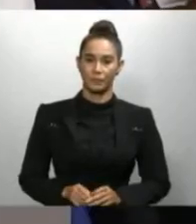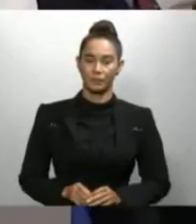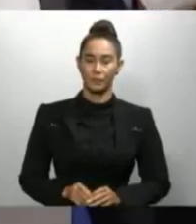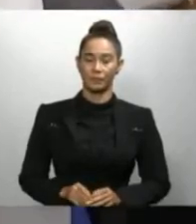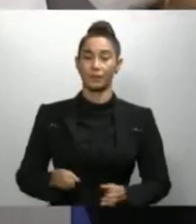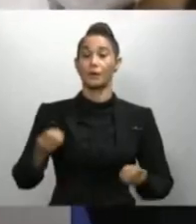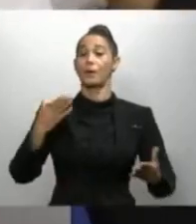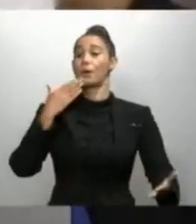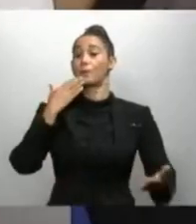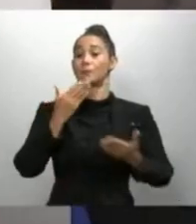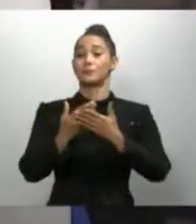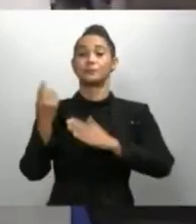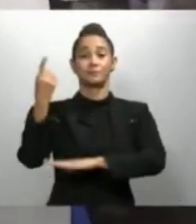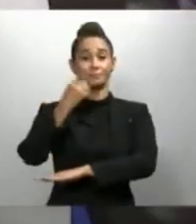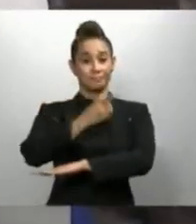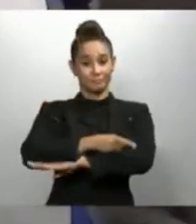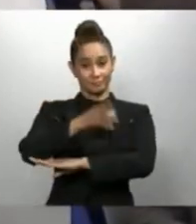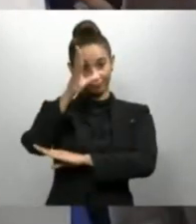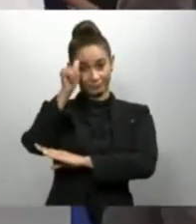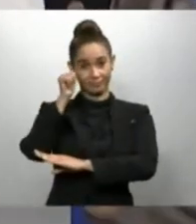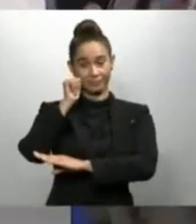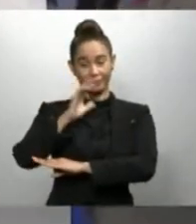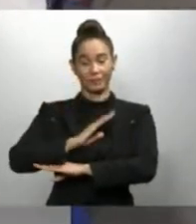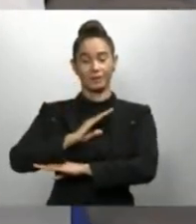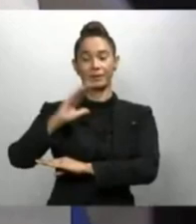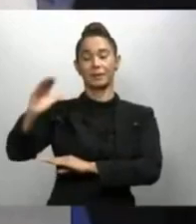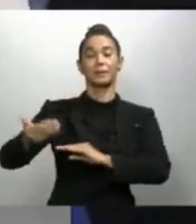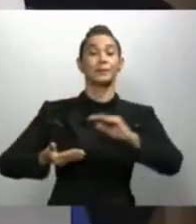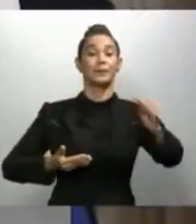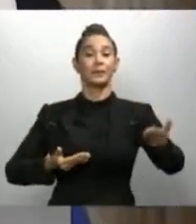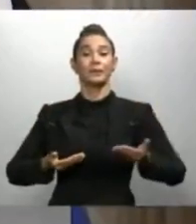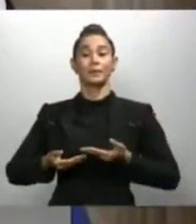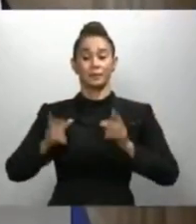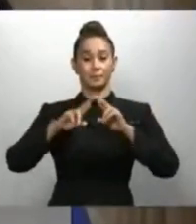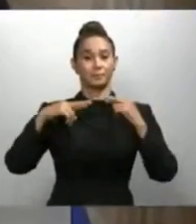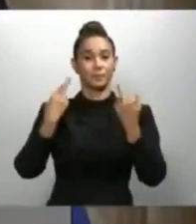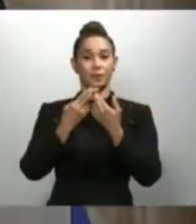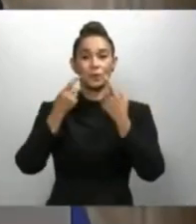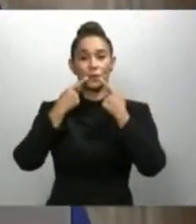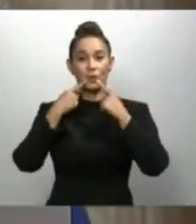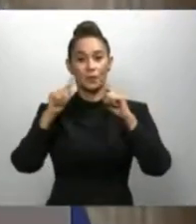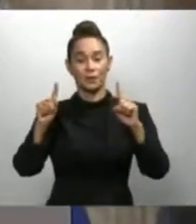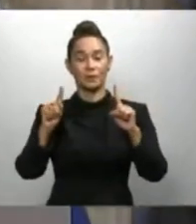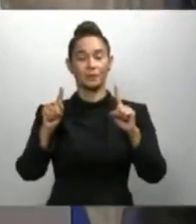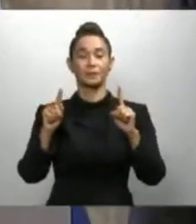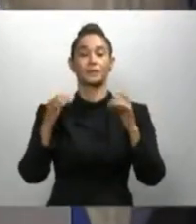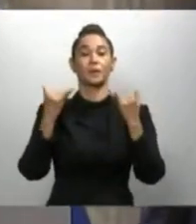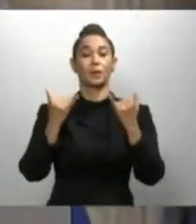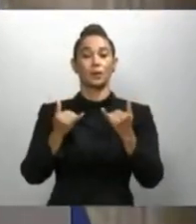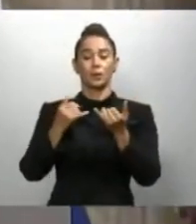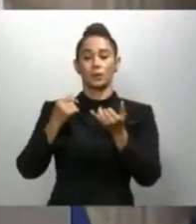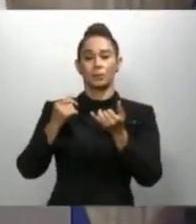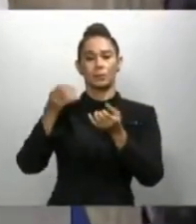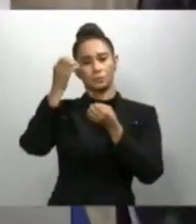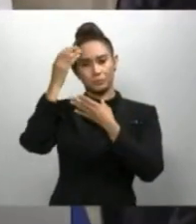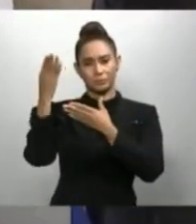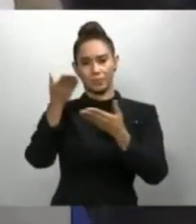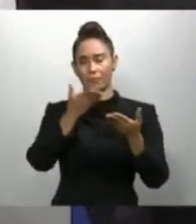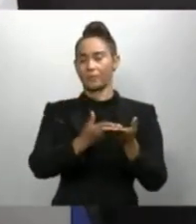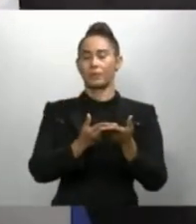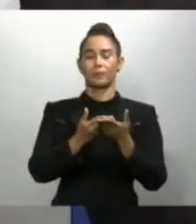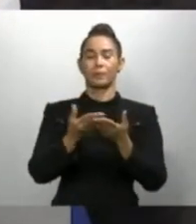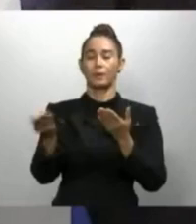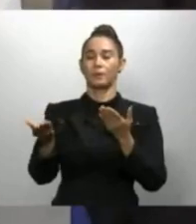Muy buenos días, damas y caballeros. Bienvenidos al encuentro con la prensa en el cual estaremos compartiendo con ustedes